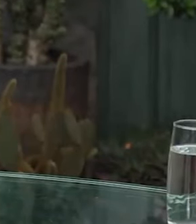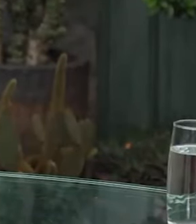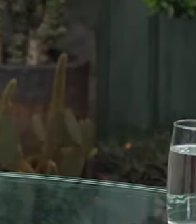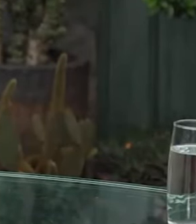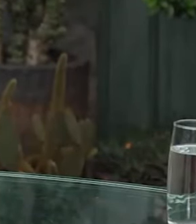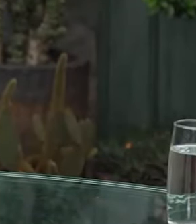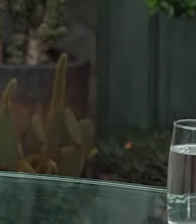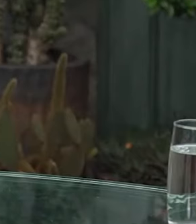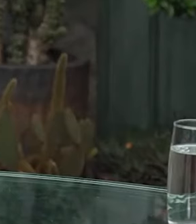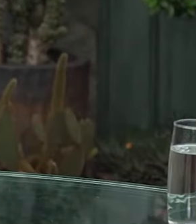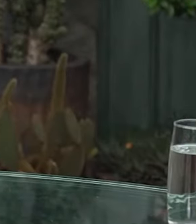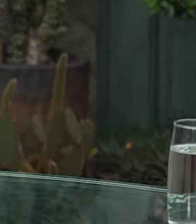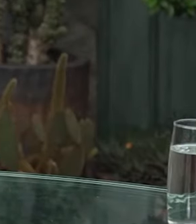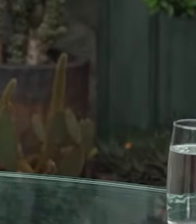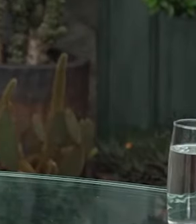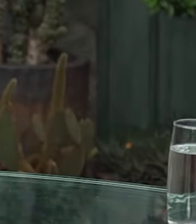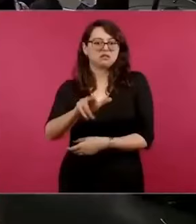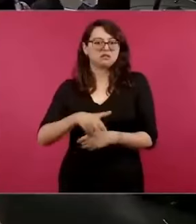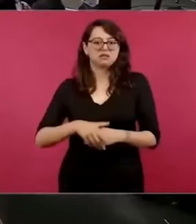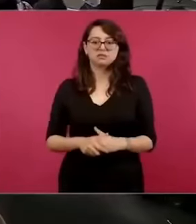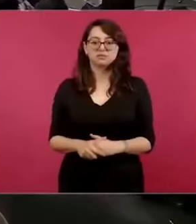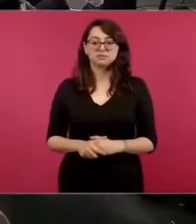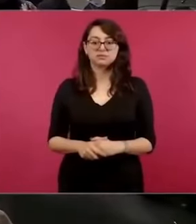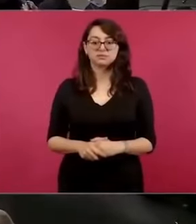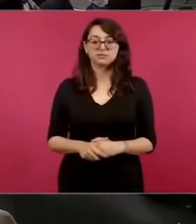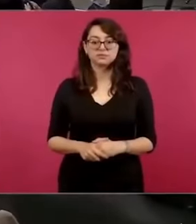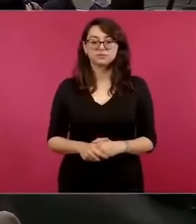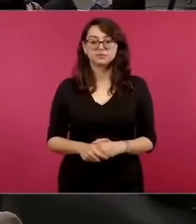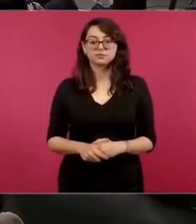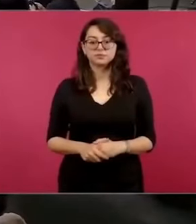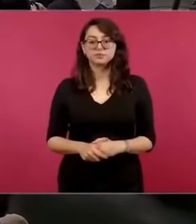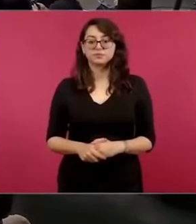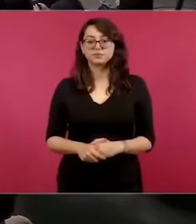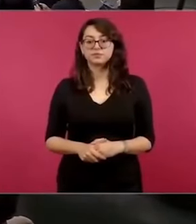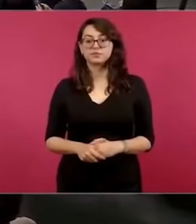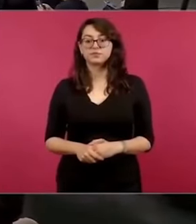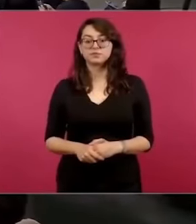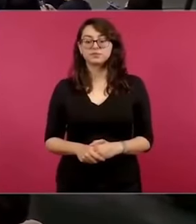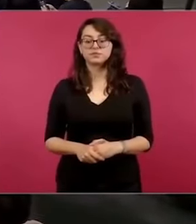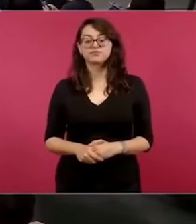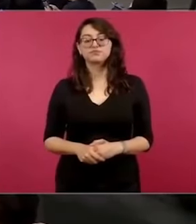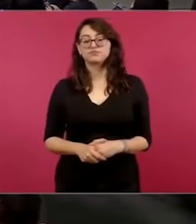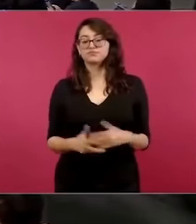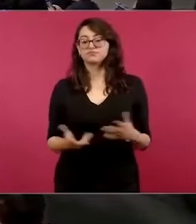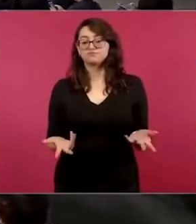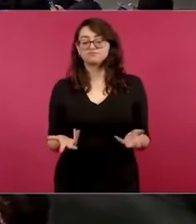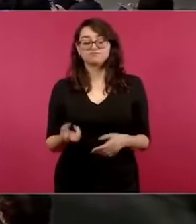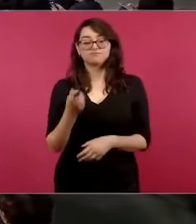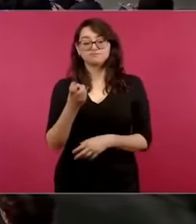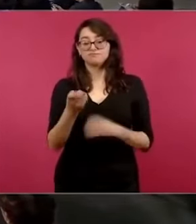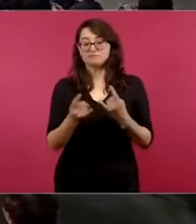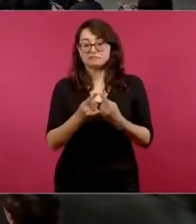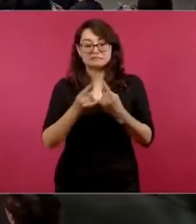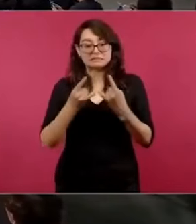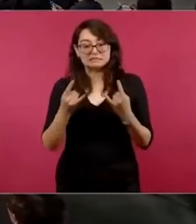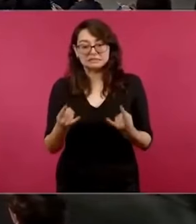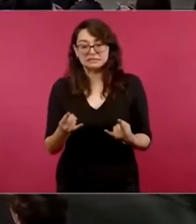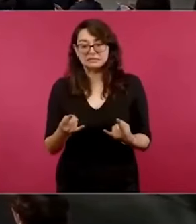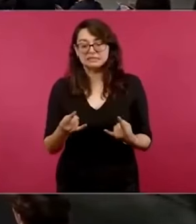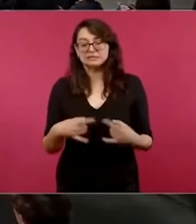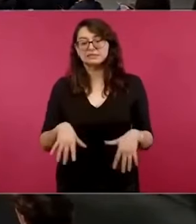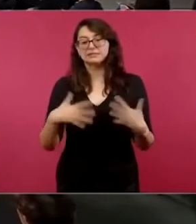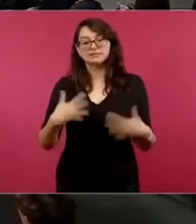acabe el tiempo, y ahorita cerramos ya el tema. Este es un caso muy lamentable.